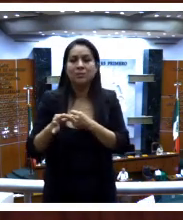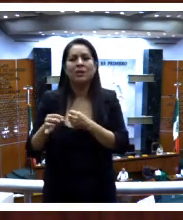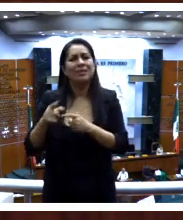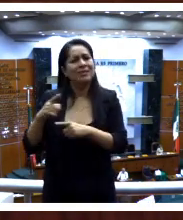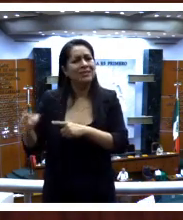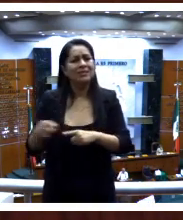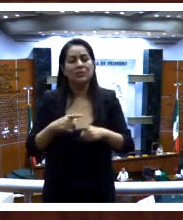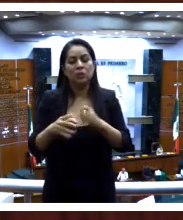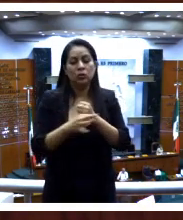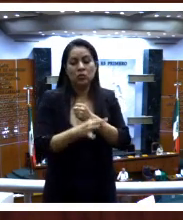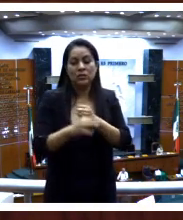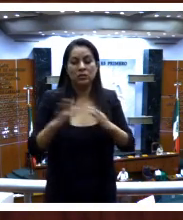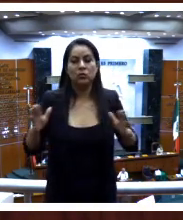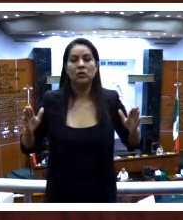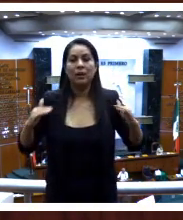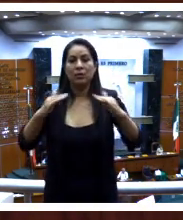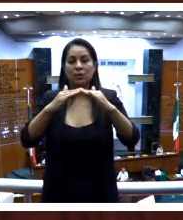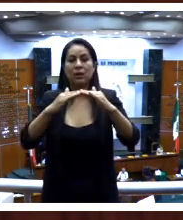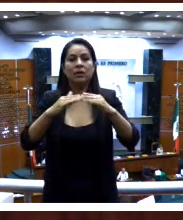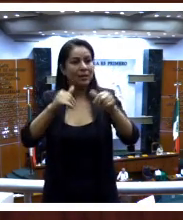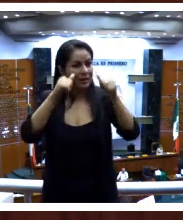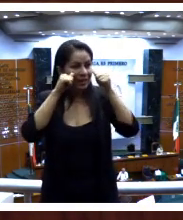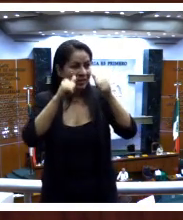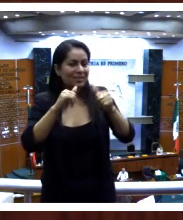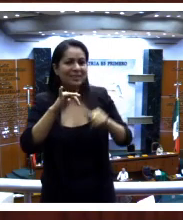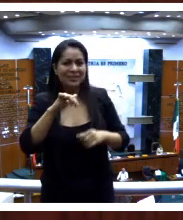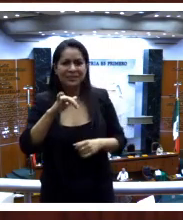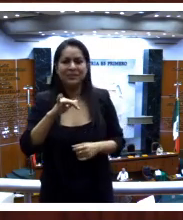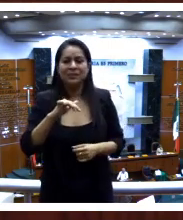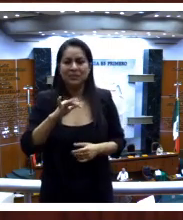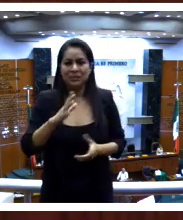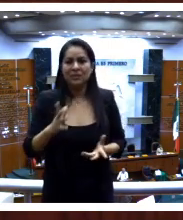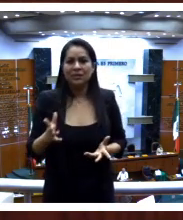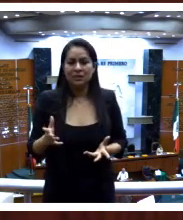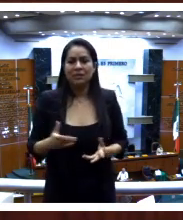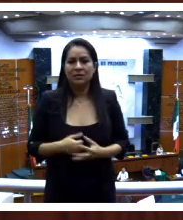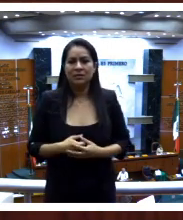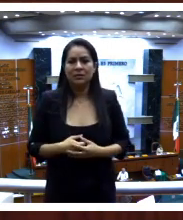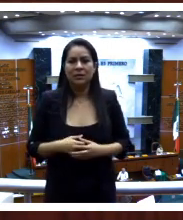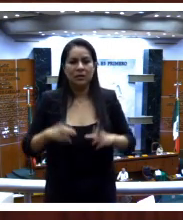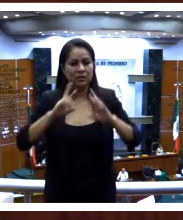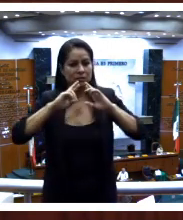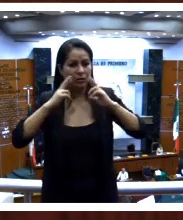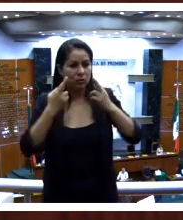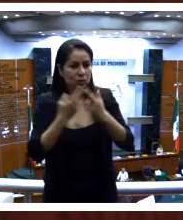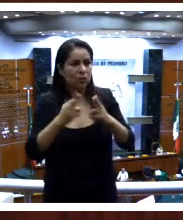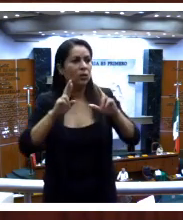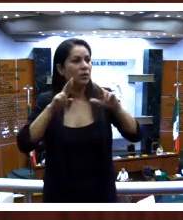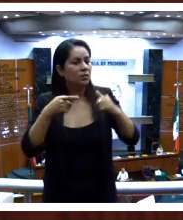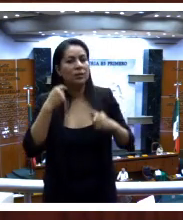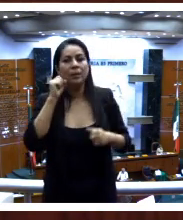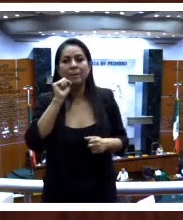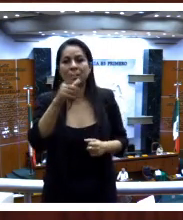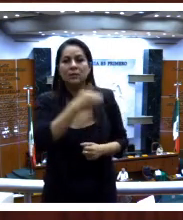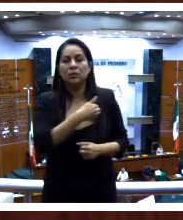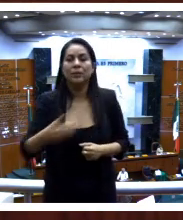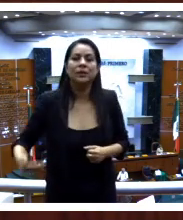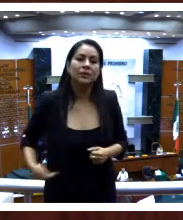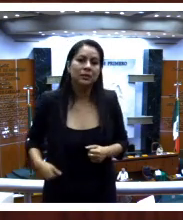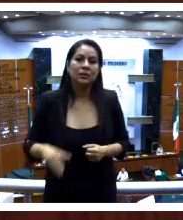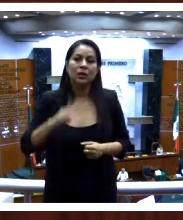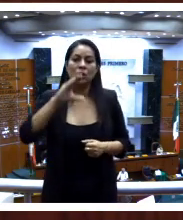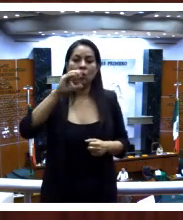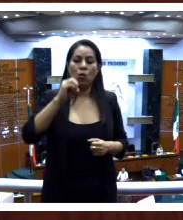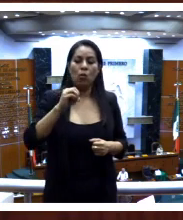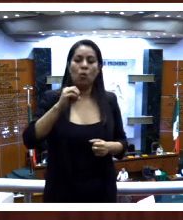municipios de la montaña. Entonces los hemos atendido, hemos tenido reuniones ahí con el propio presidente municipal de